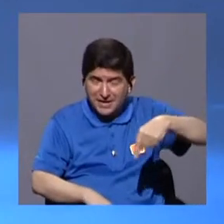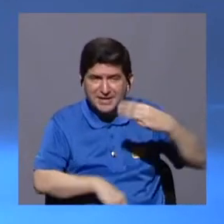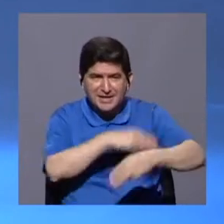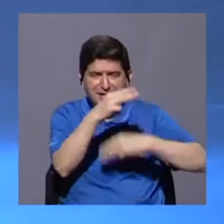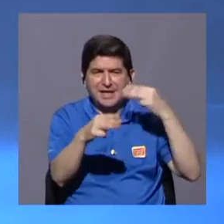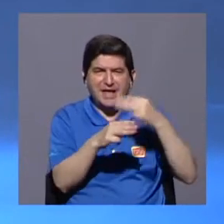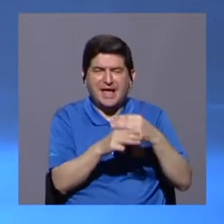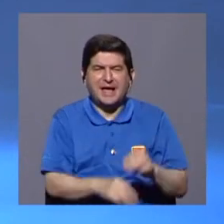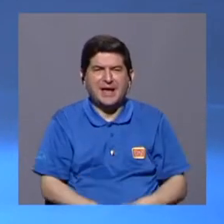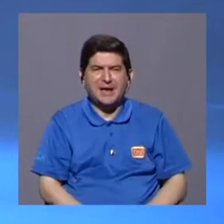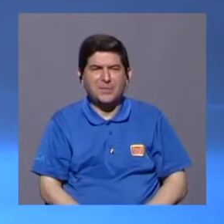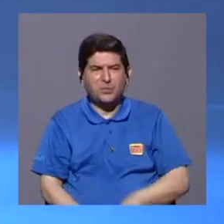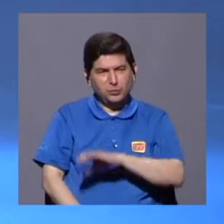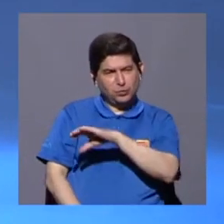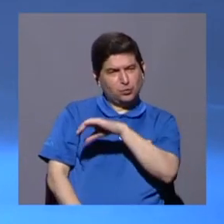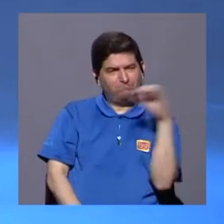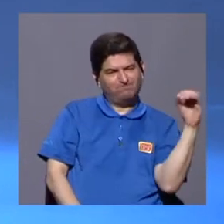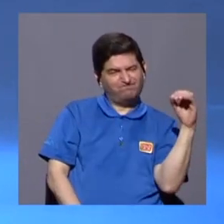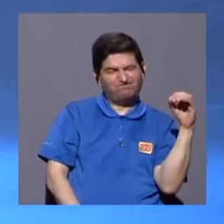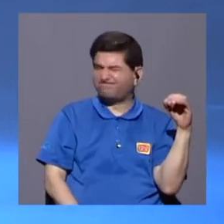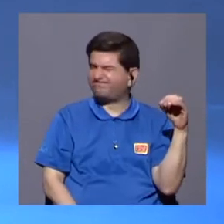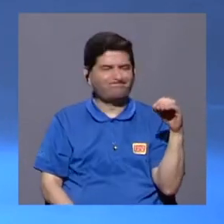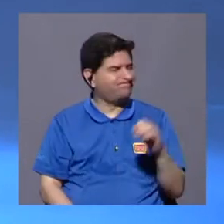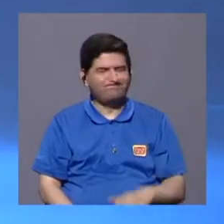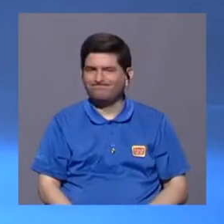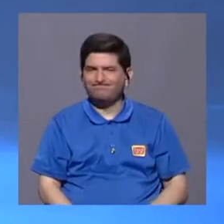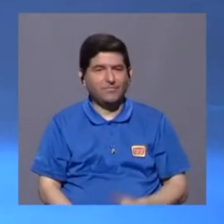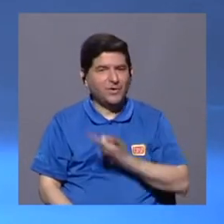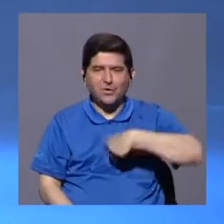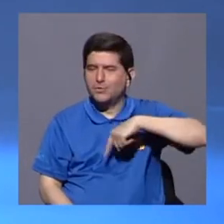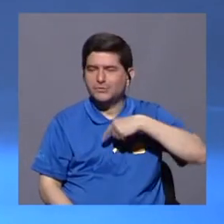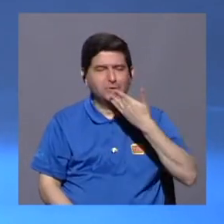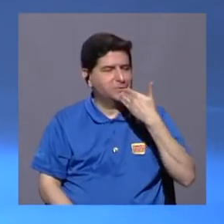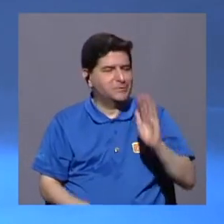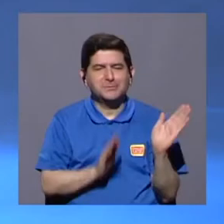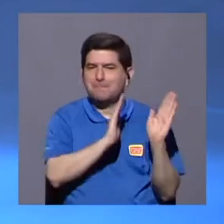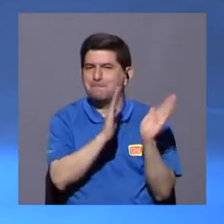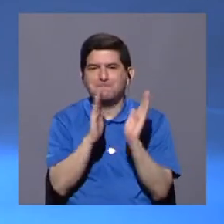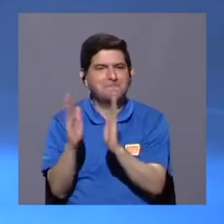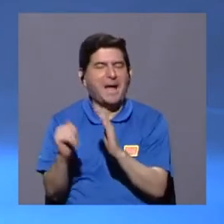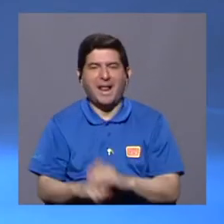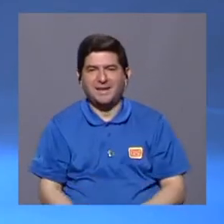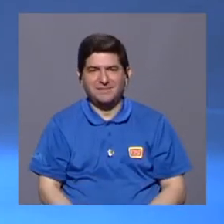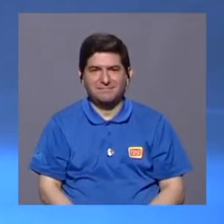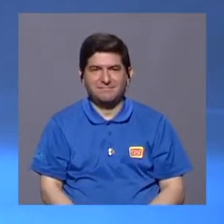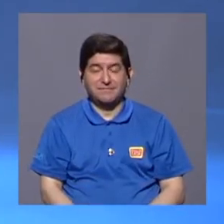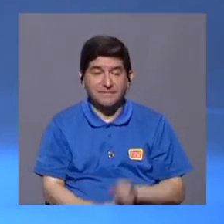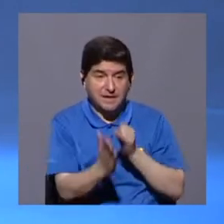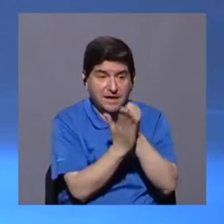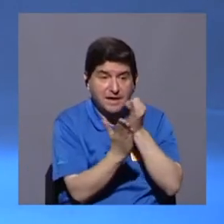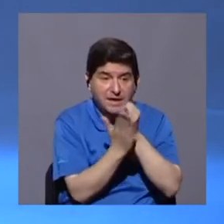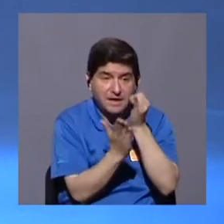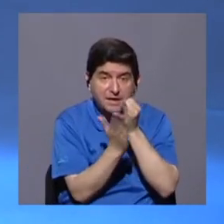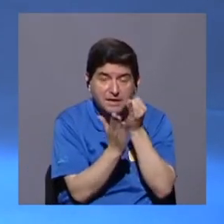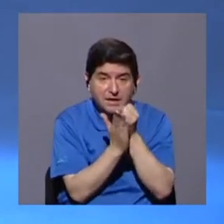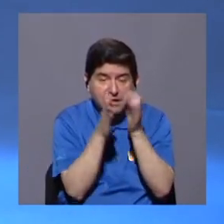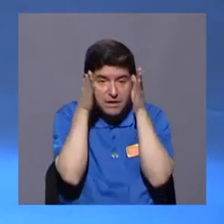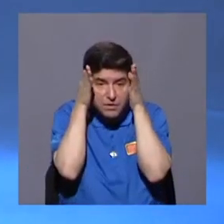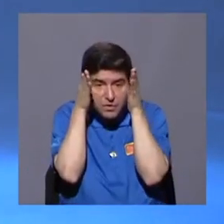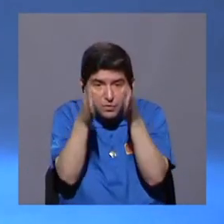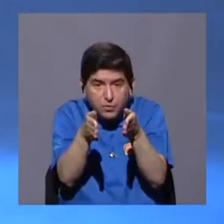occidental shin si nos agarró un poquito mal mal preparados y claro cuando la investigación está dirigida